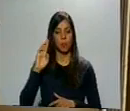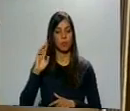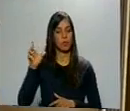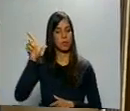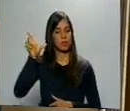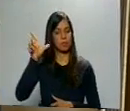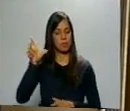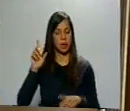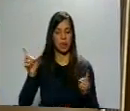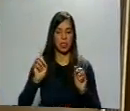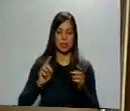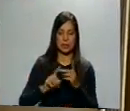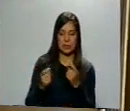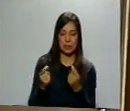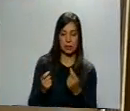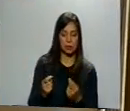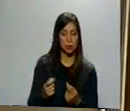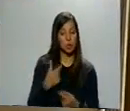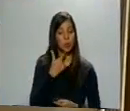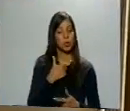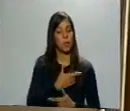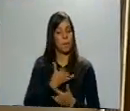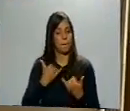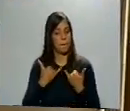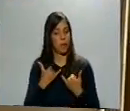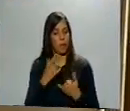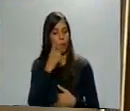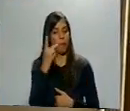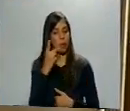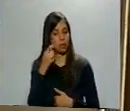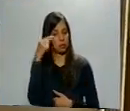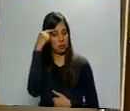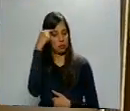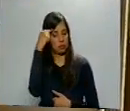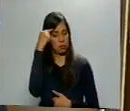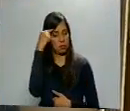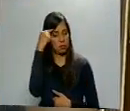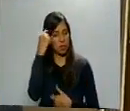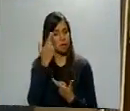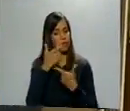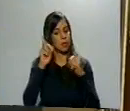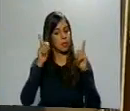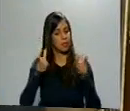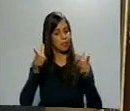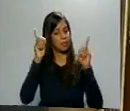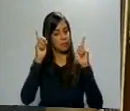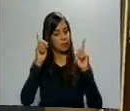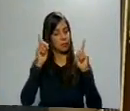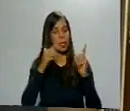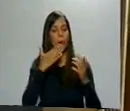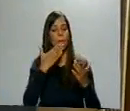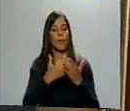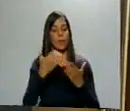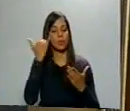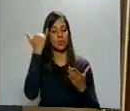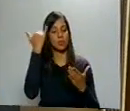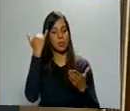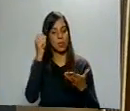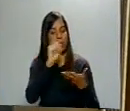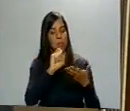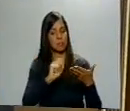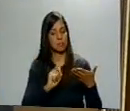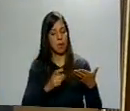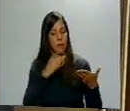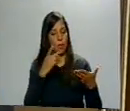nadie. Y pido que me liberen para hacer mi razonamiento político. Y me liberaron y yo hice el planteamiento asumiendo la responsabilidad